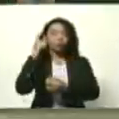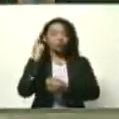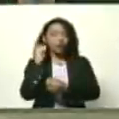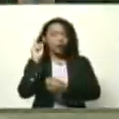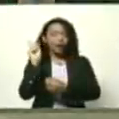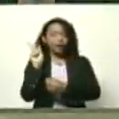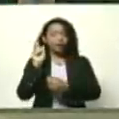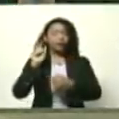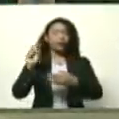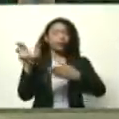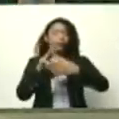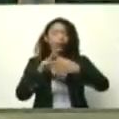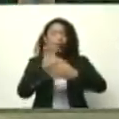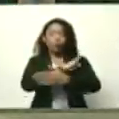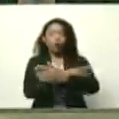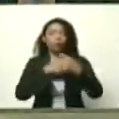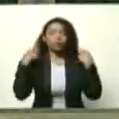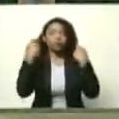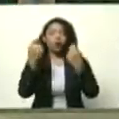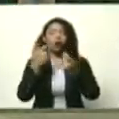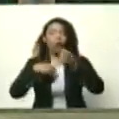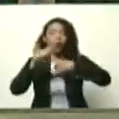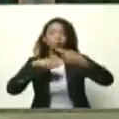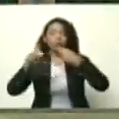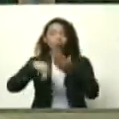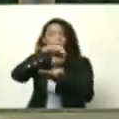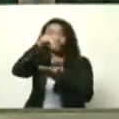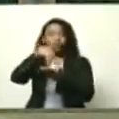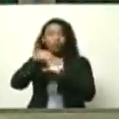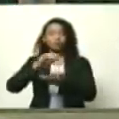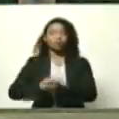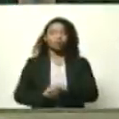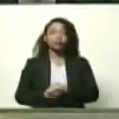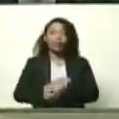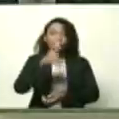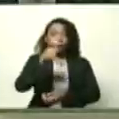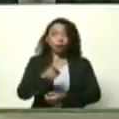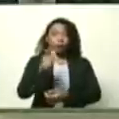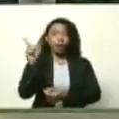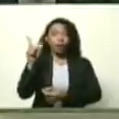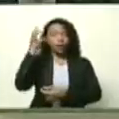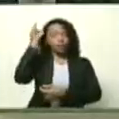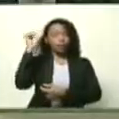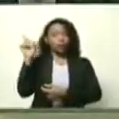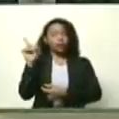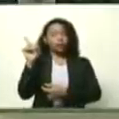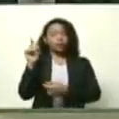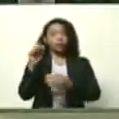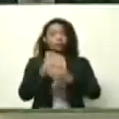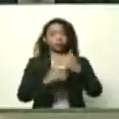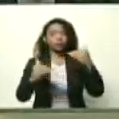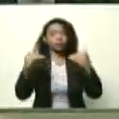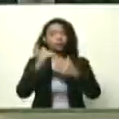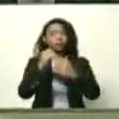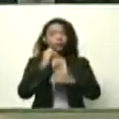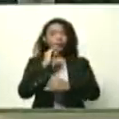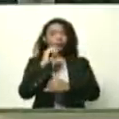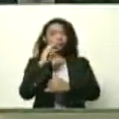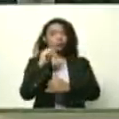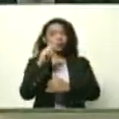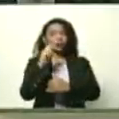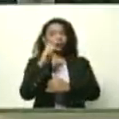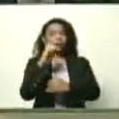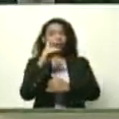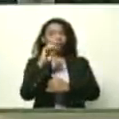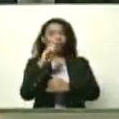ministra del Poder Popular para el Comercio Nacional, el ciudadano José David Cabello, superintendente para el Servicio